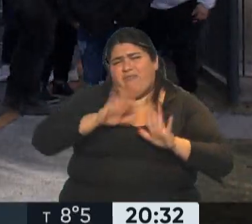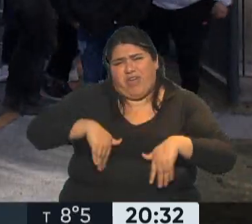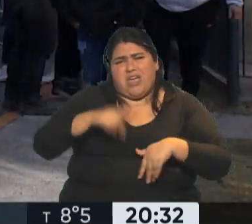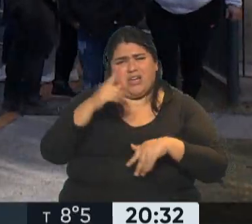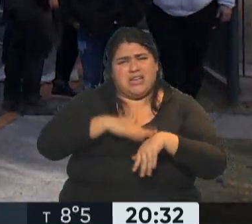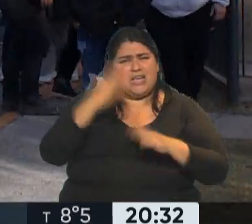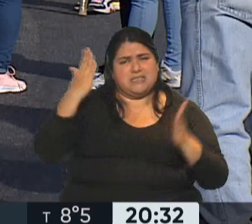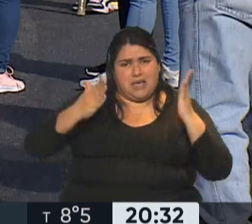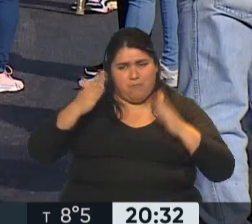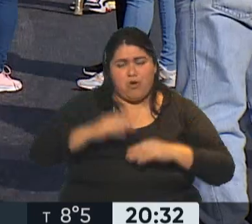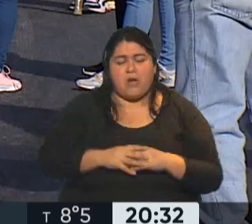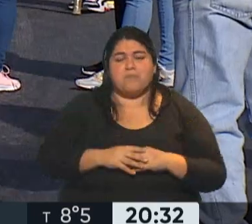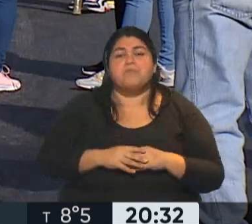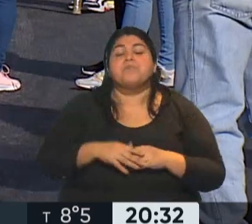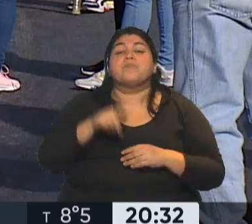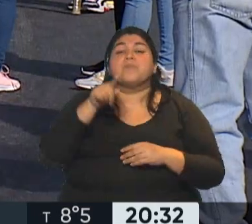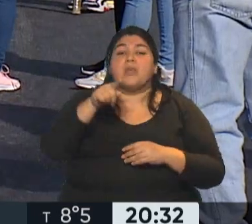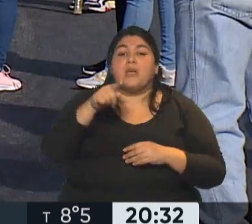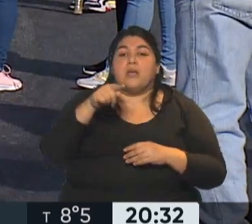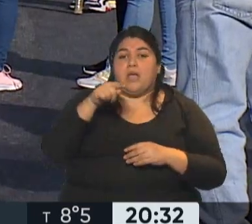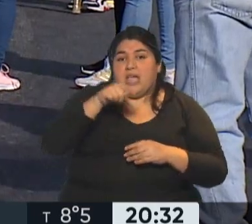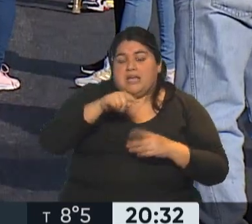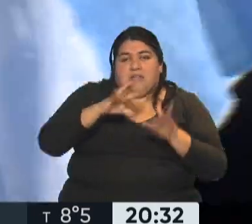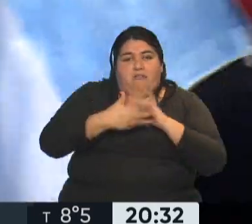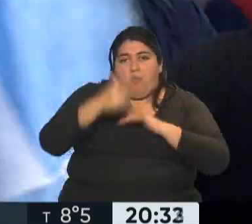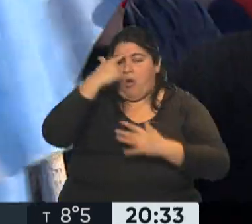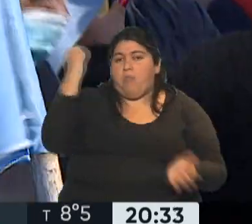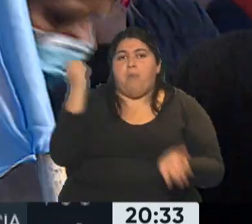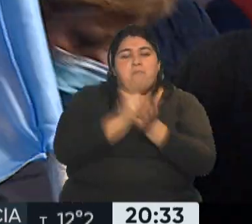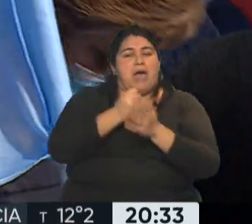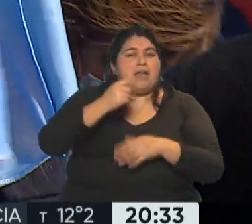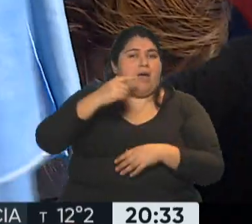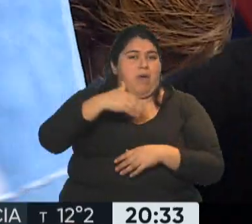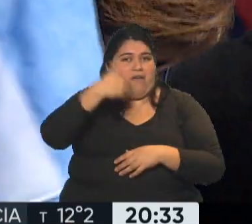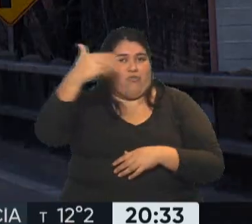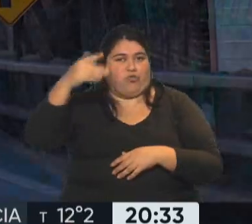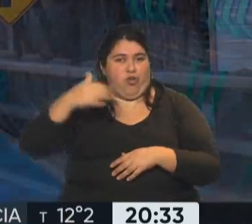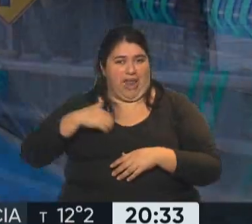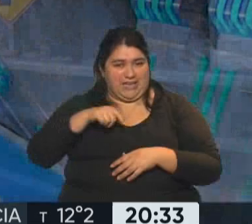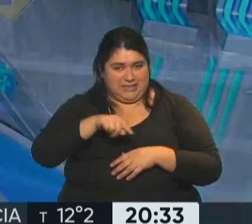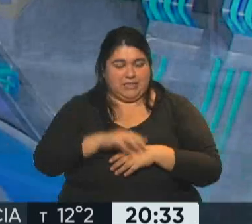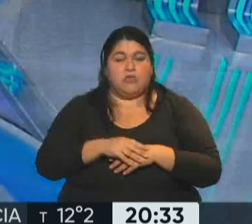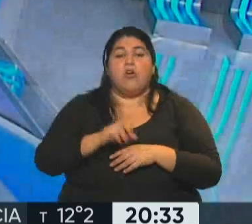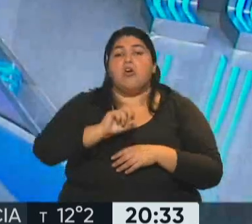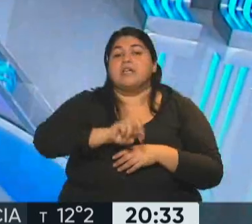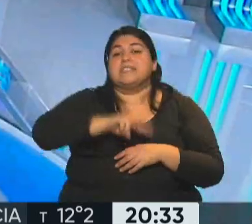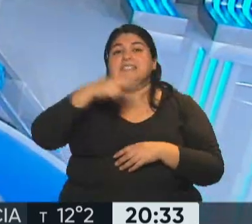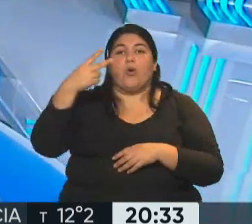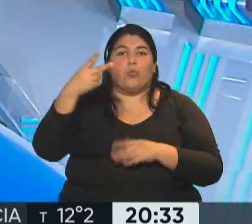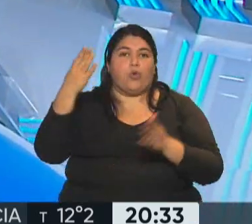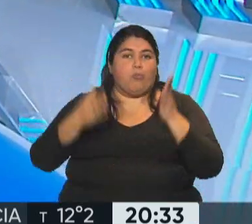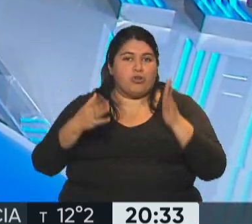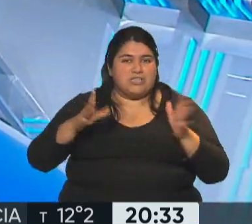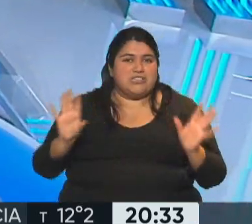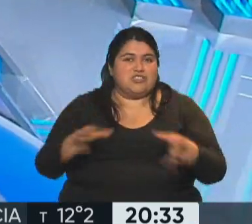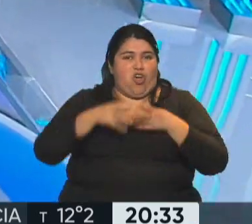a fondo el futuro argentino, a punto tal que fue el cierre del segundo proceso neoliberal que vivimos en la